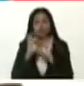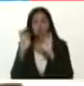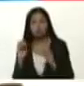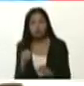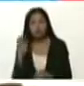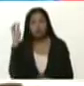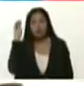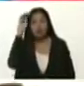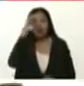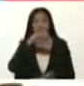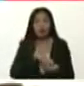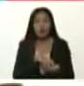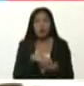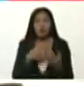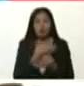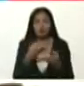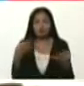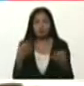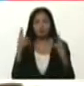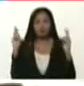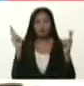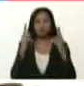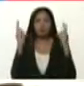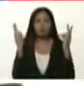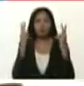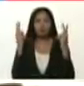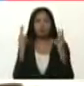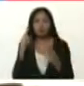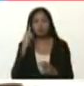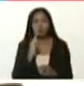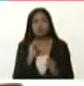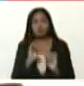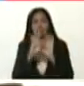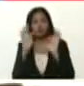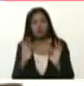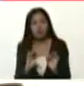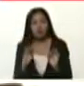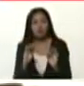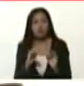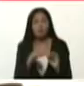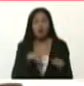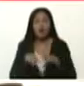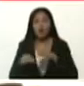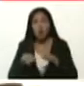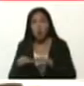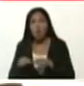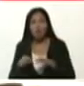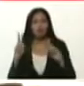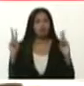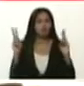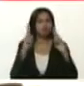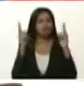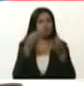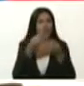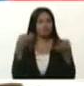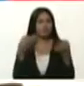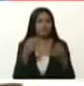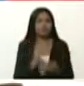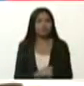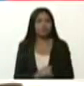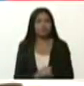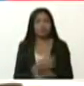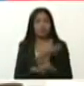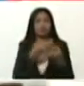Aragua, inmensa victoria. En Bolívar, en Cojedes, invicta Cojedes. La